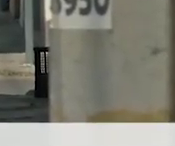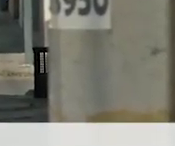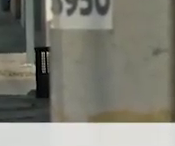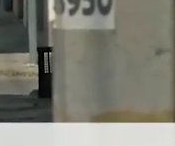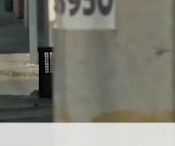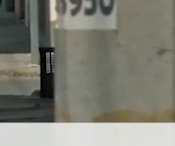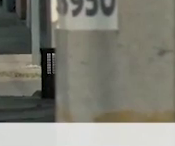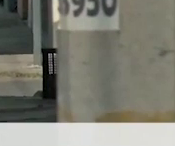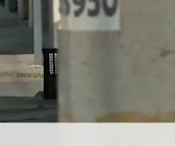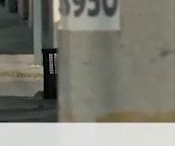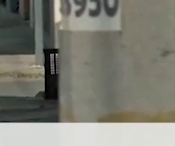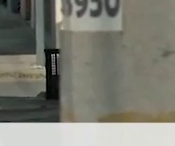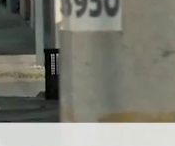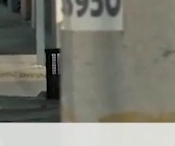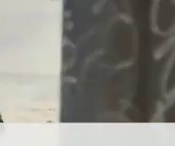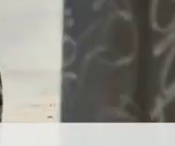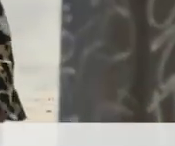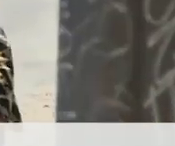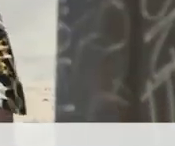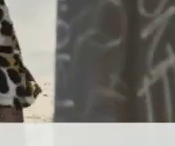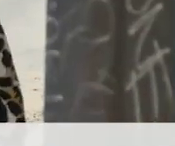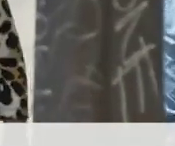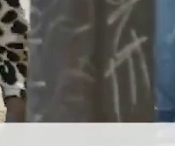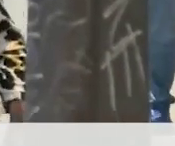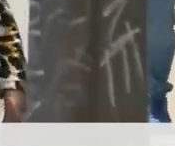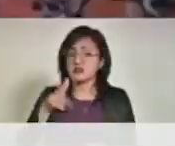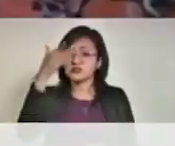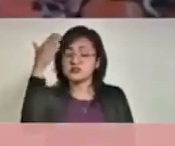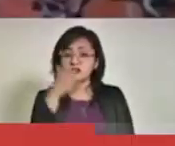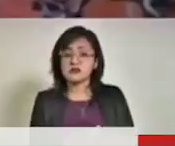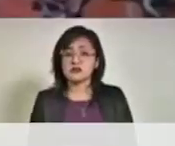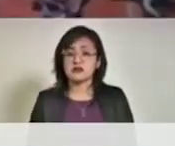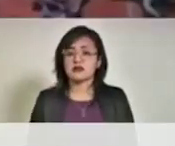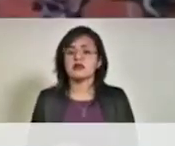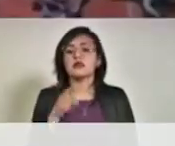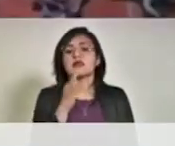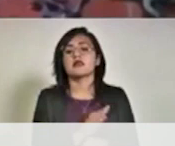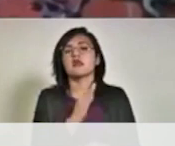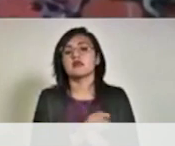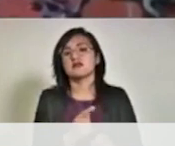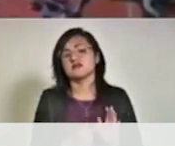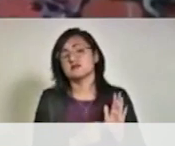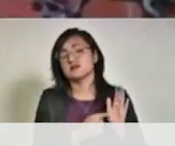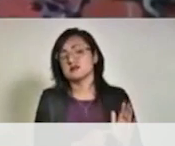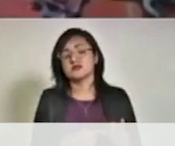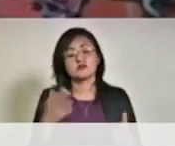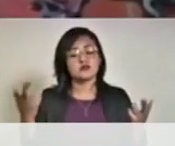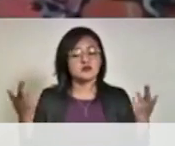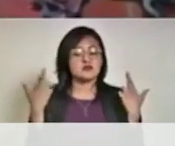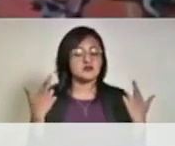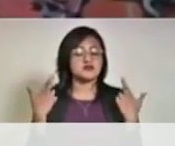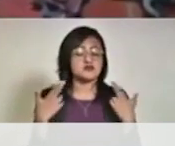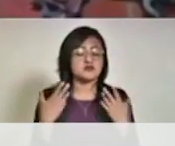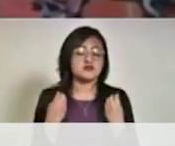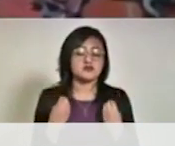dijo que la entidad está en el camino de transitar de la violencia a la paz. La declaración de alerta de violencia de género